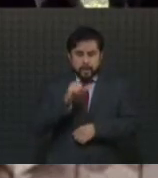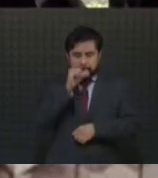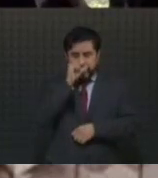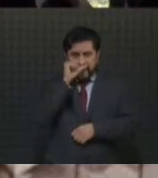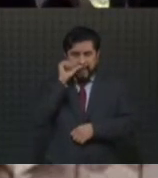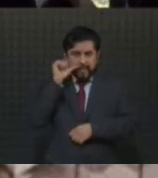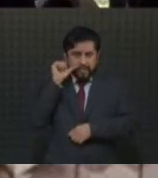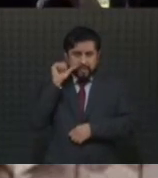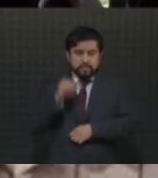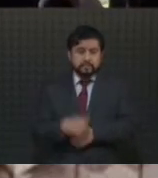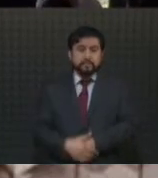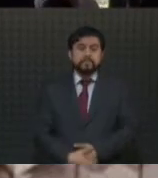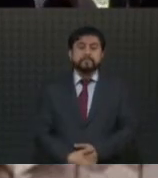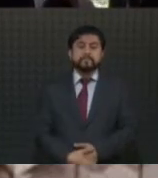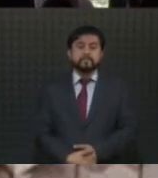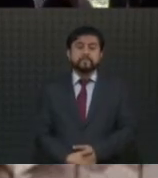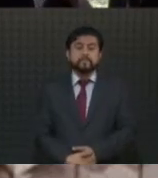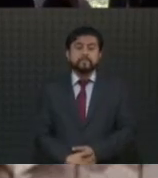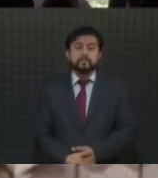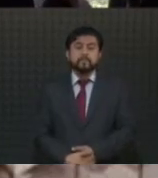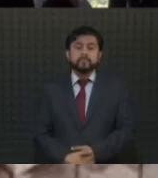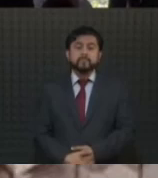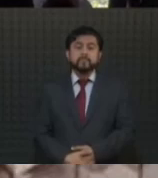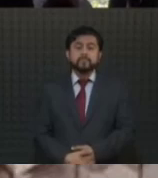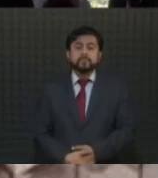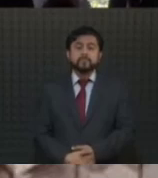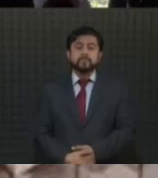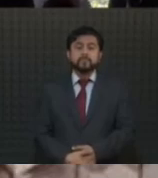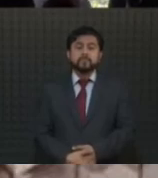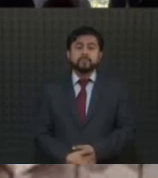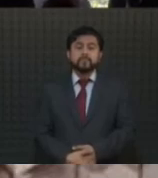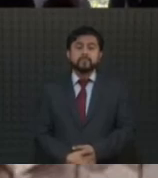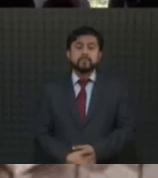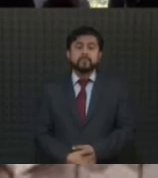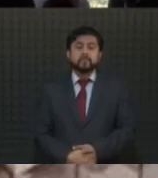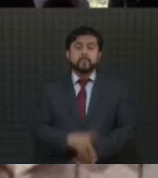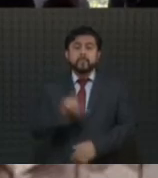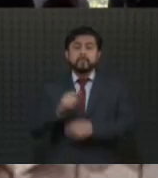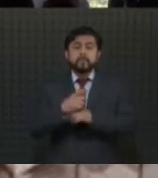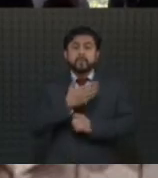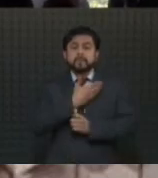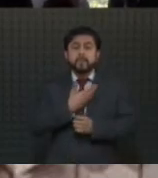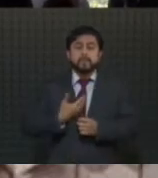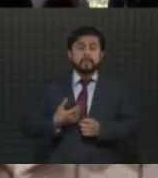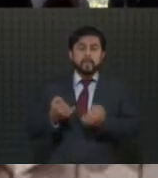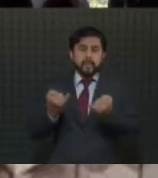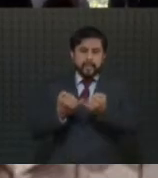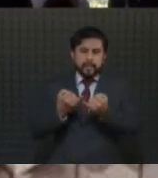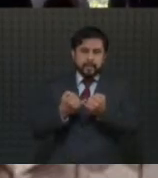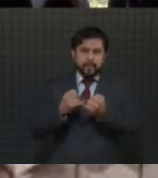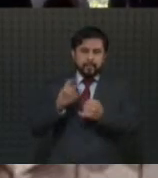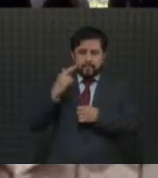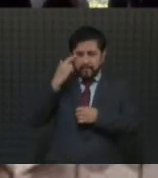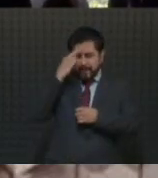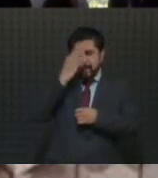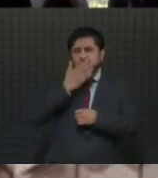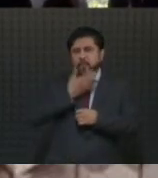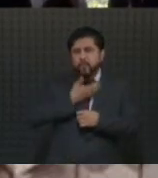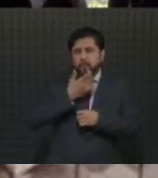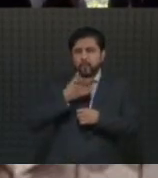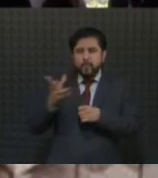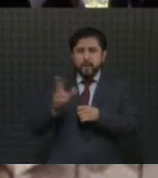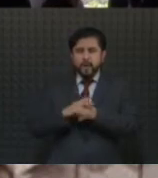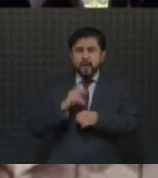tercero, Cárdenas del Río, que logró la expropiación petrolera para quitársela de las manos de Estados Unidos, sobre